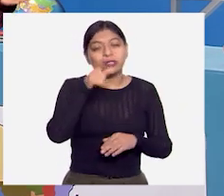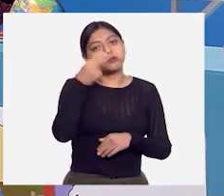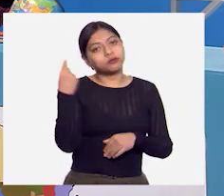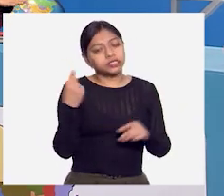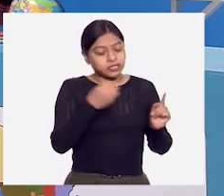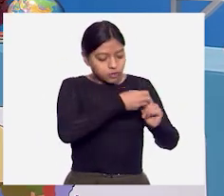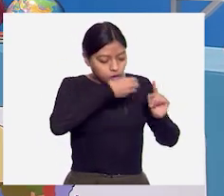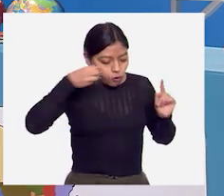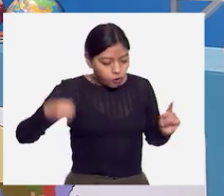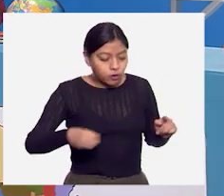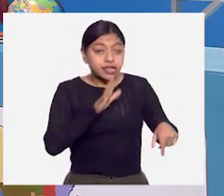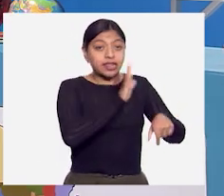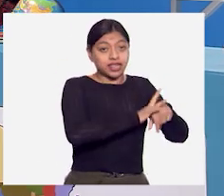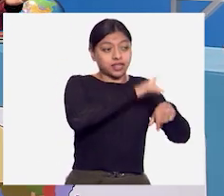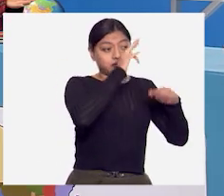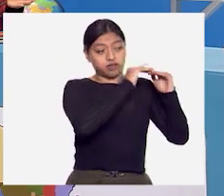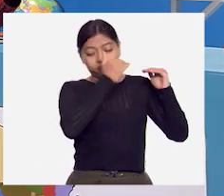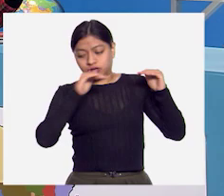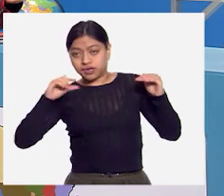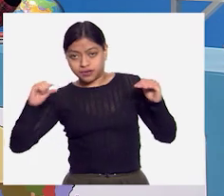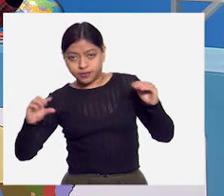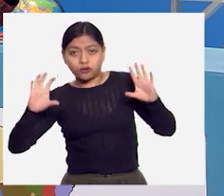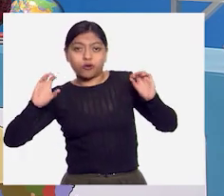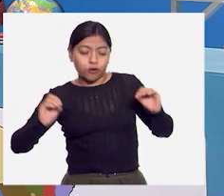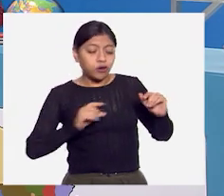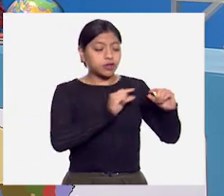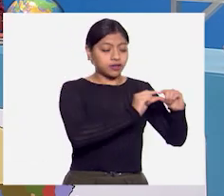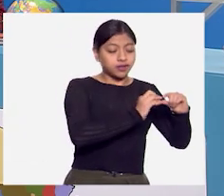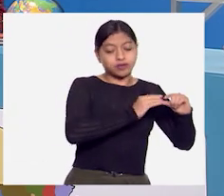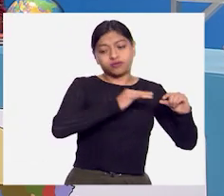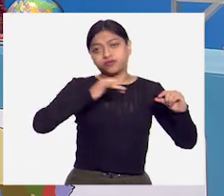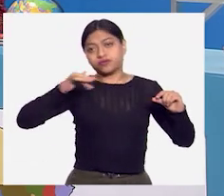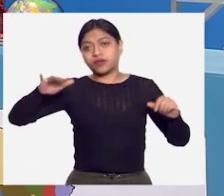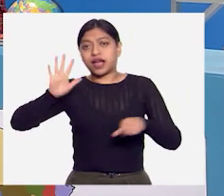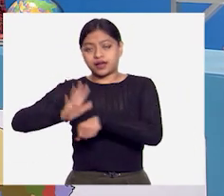ordenar, ya sea de mayor a menor o de menor a mayor.